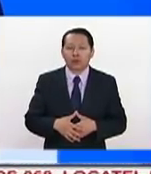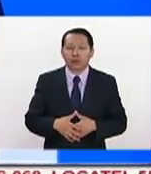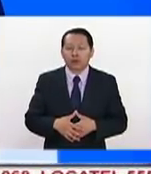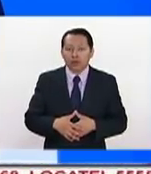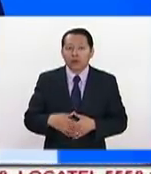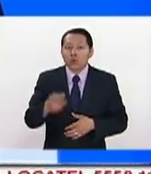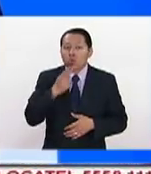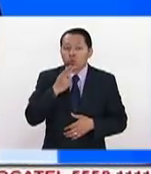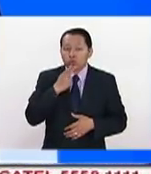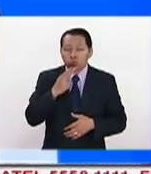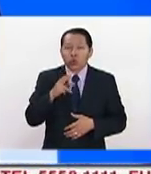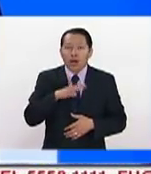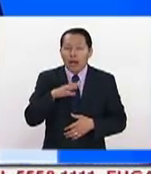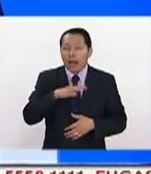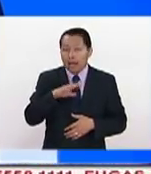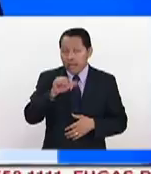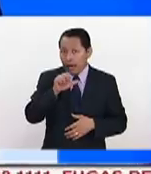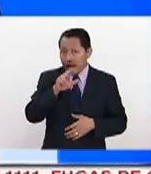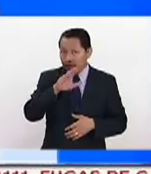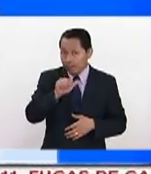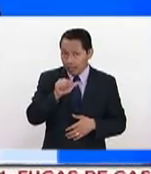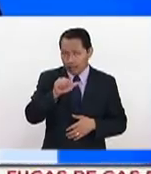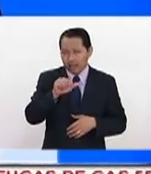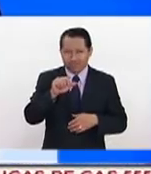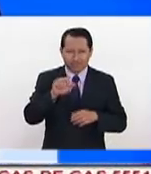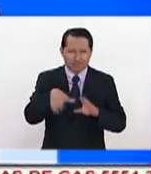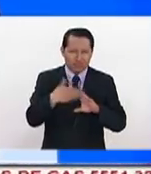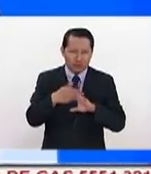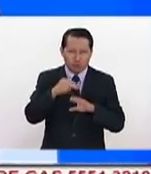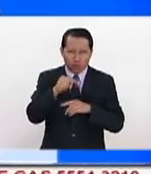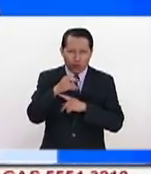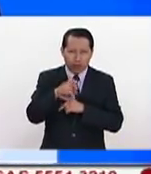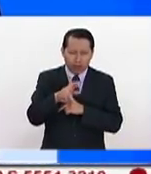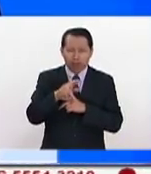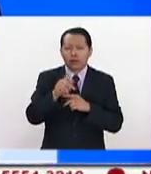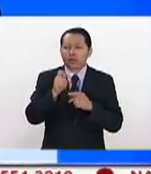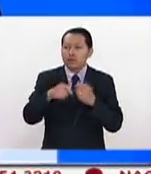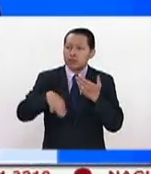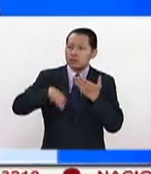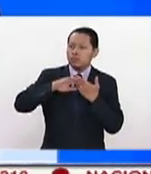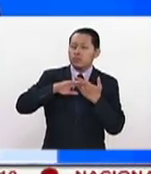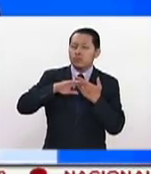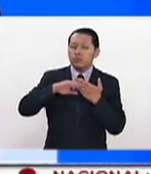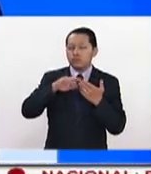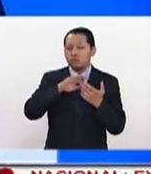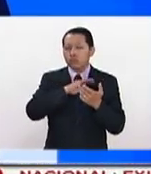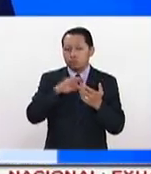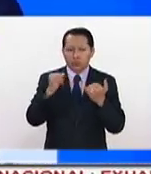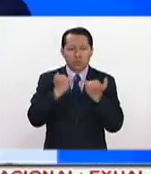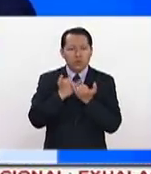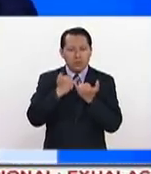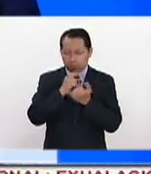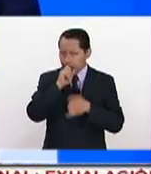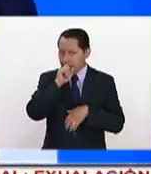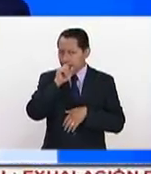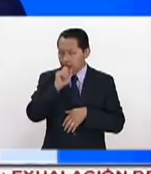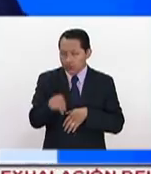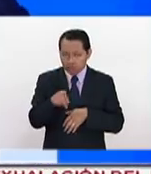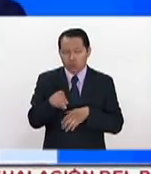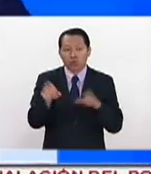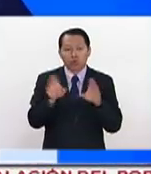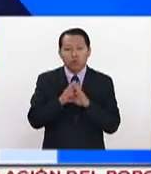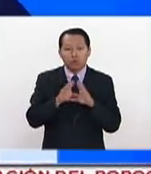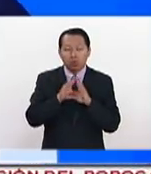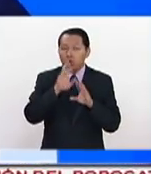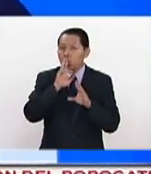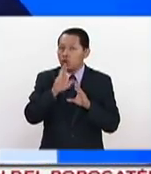Cualquier uso de armas nucleares contra Rusia o nuestros aliados, por poderosos que sean, lo trataremos como un ataque nuclear contra nuestro país. La